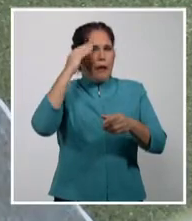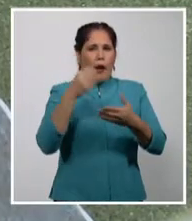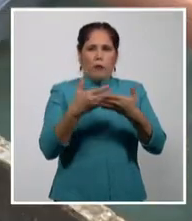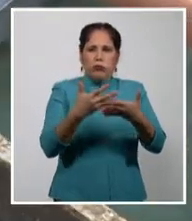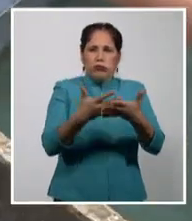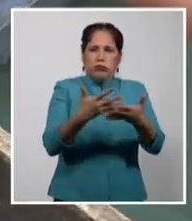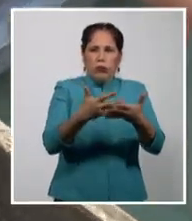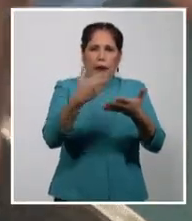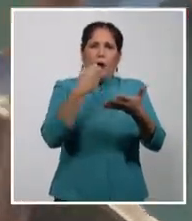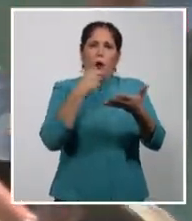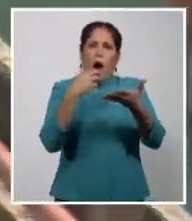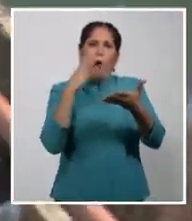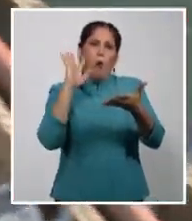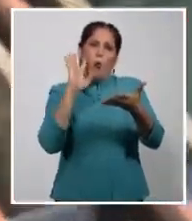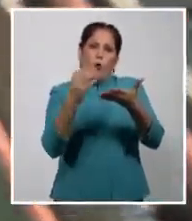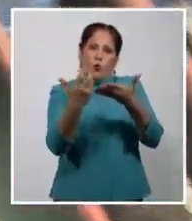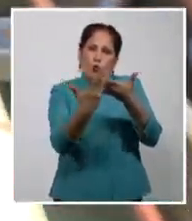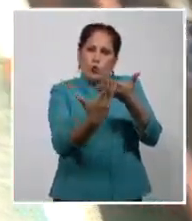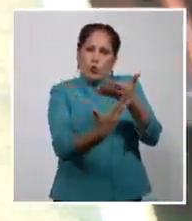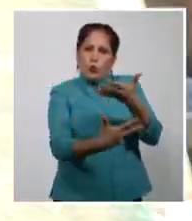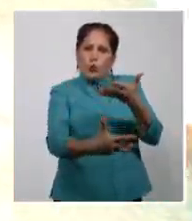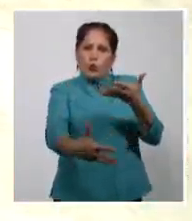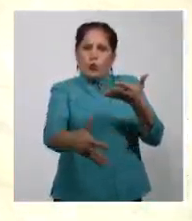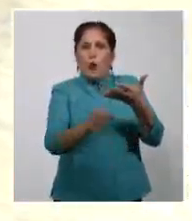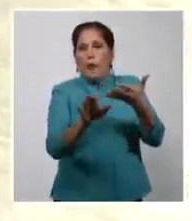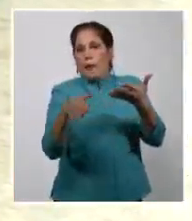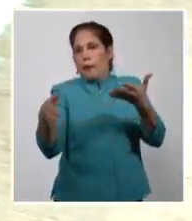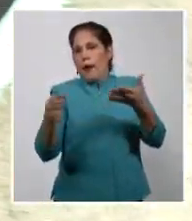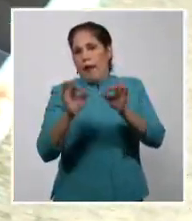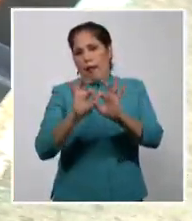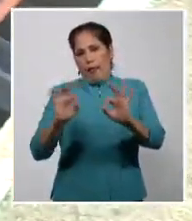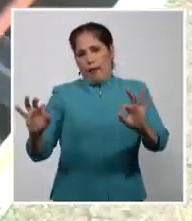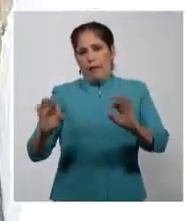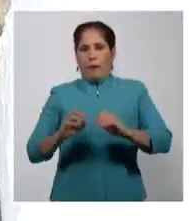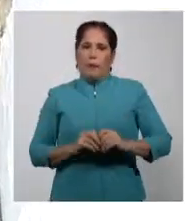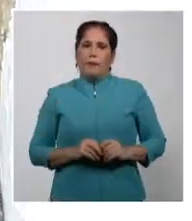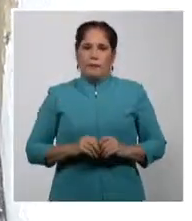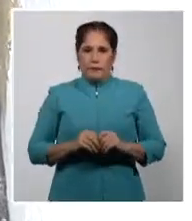que sustituye importaciones y garantiza en su totalidad la potabilidad del